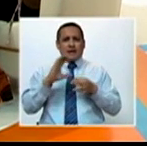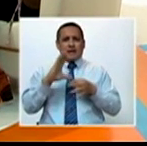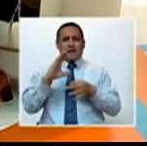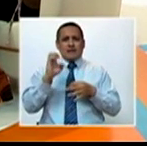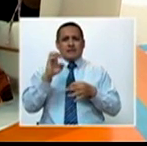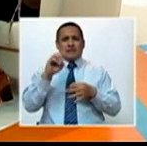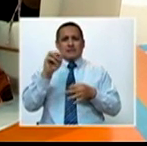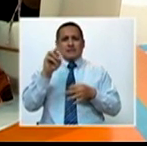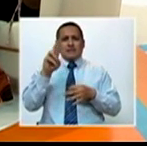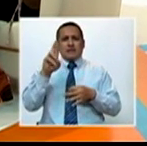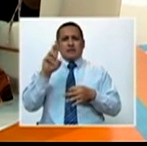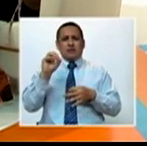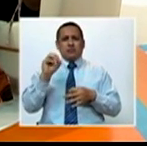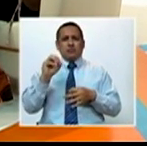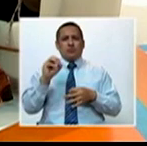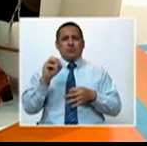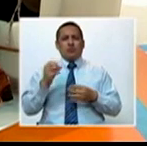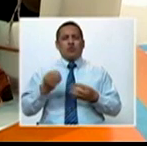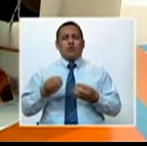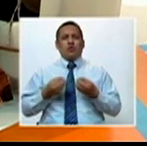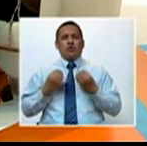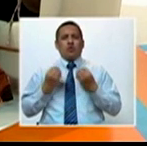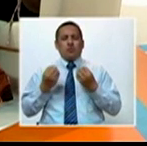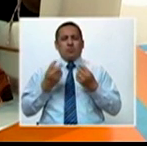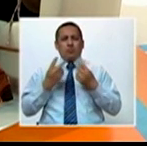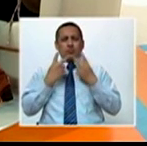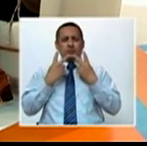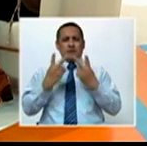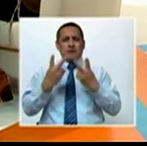¿cómo se avanza en la